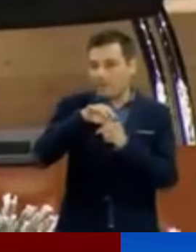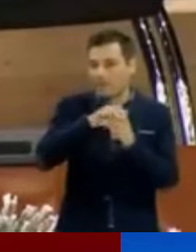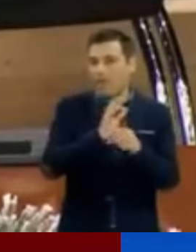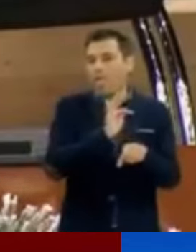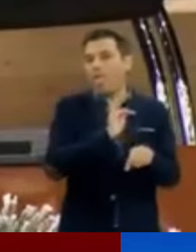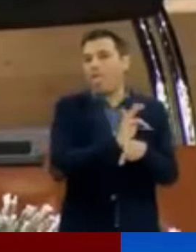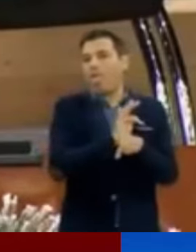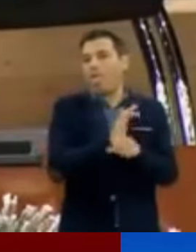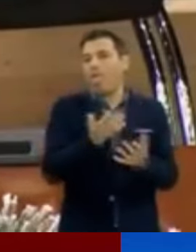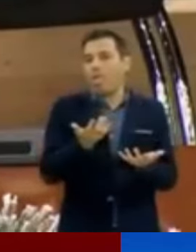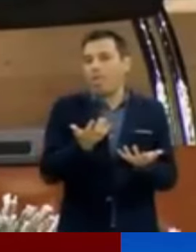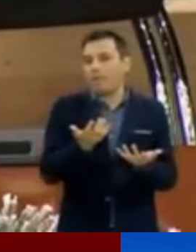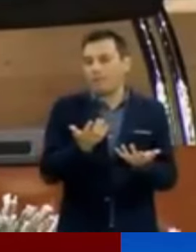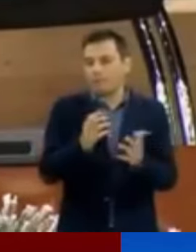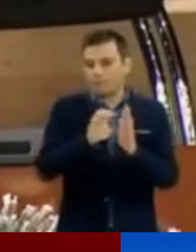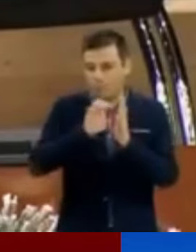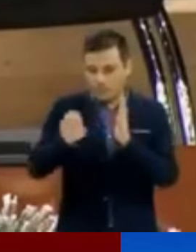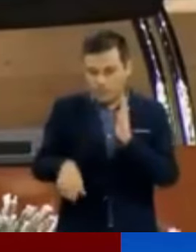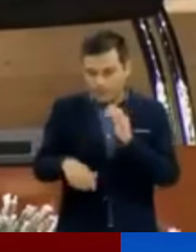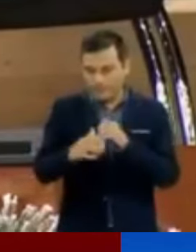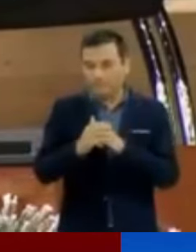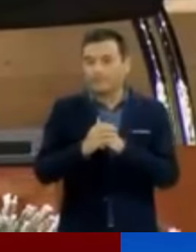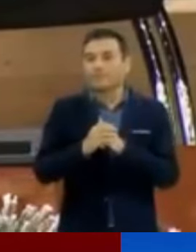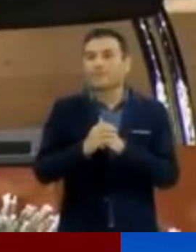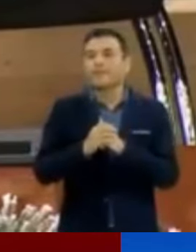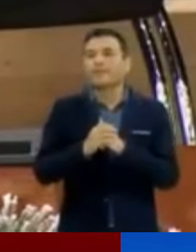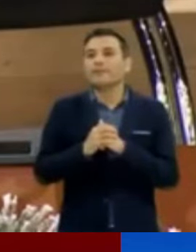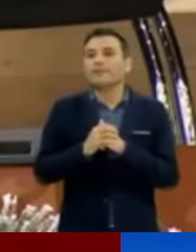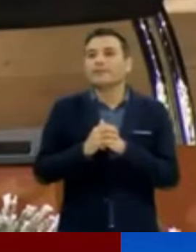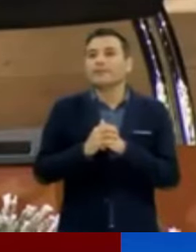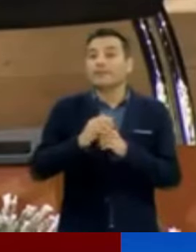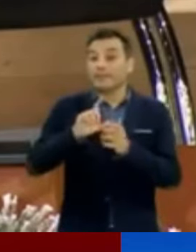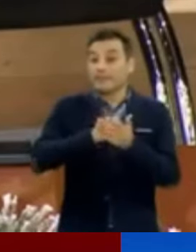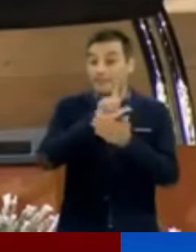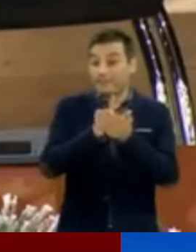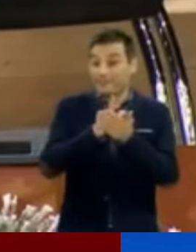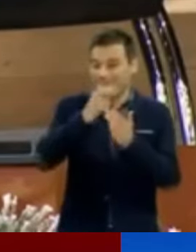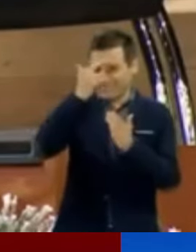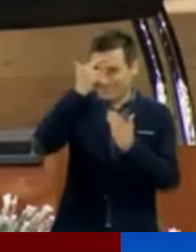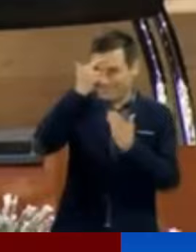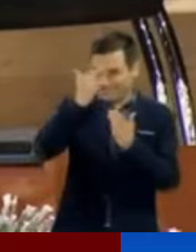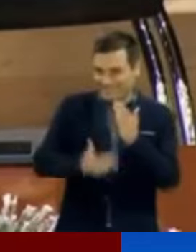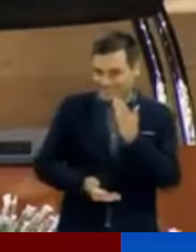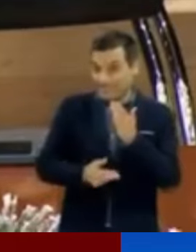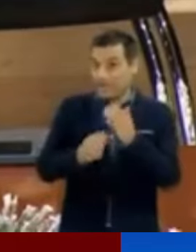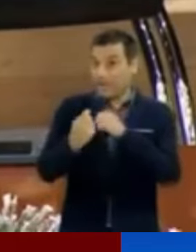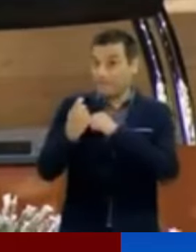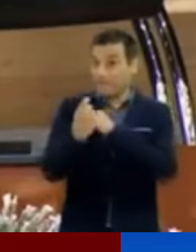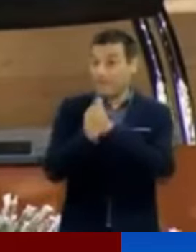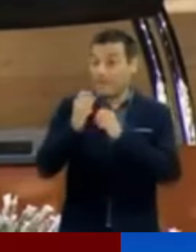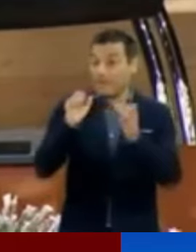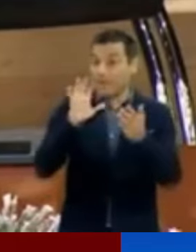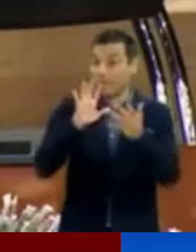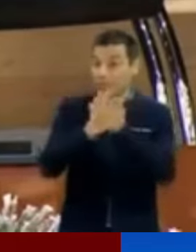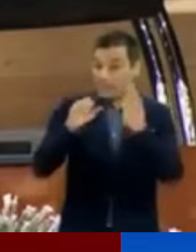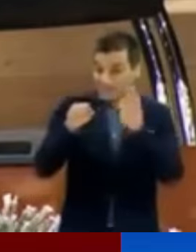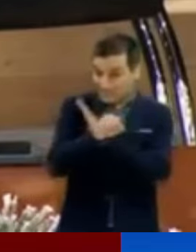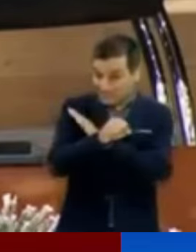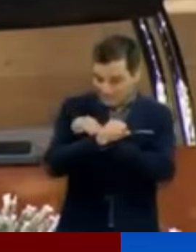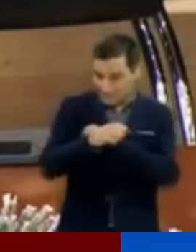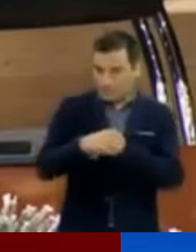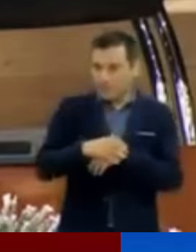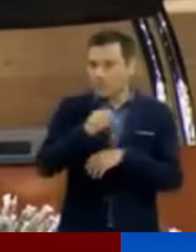país, como seguir aumentando el catálogo de delitos que ameritan prisión preventiva oficiosa, como continuar